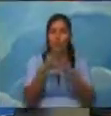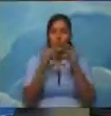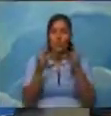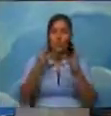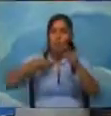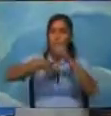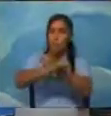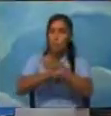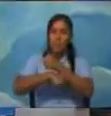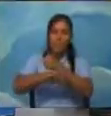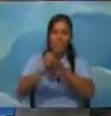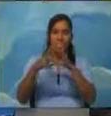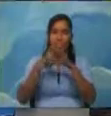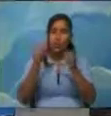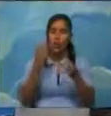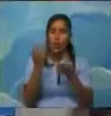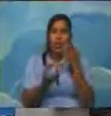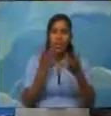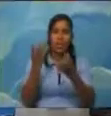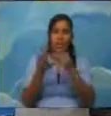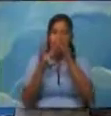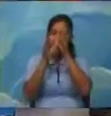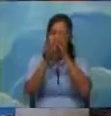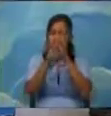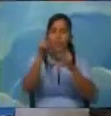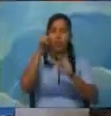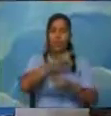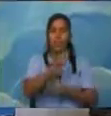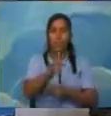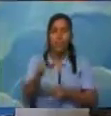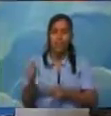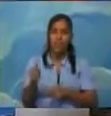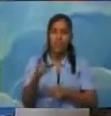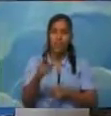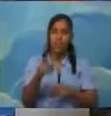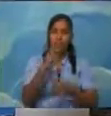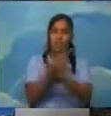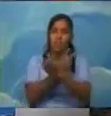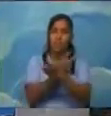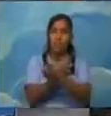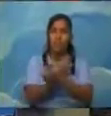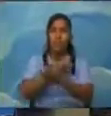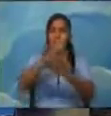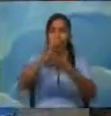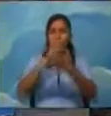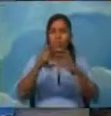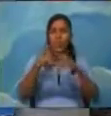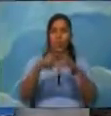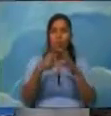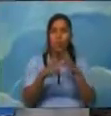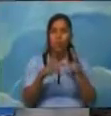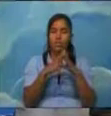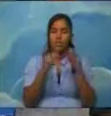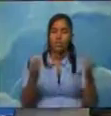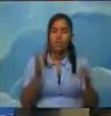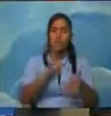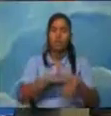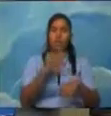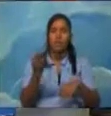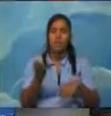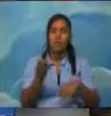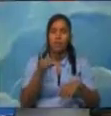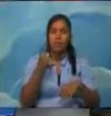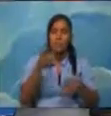patean, los queman, se burlan de ellos, les escriben profanación en la sinagoga. Eso